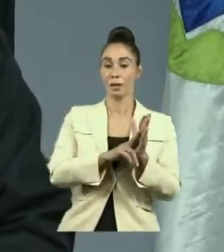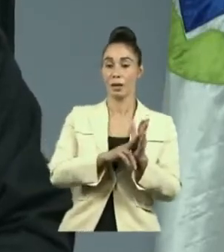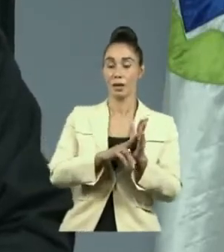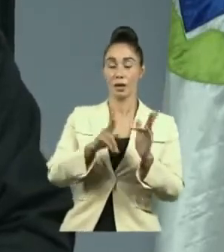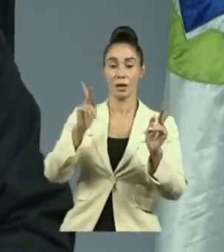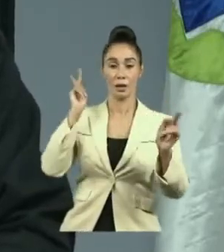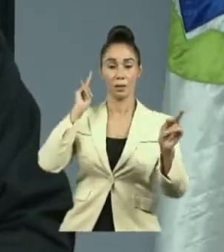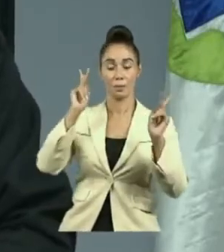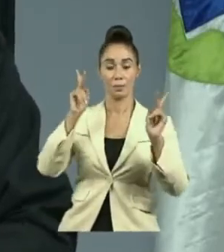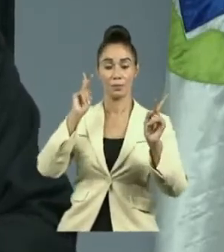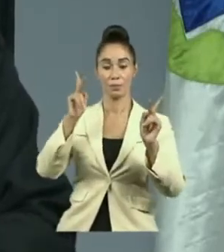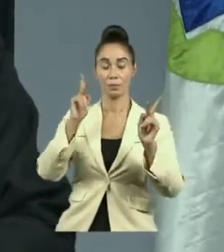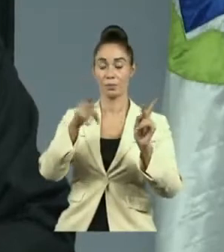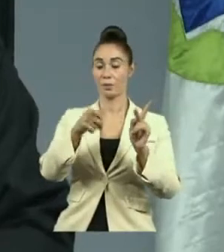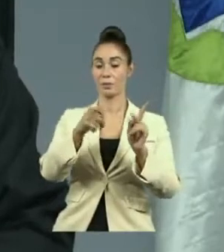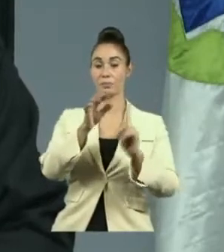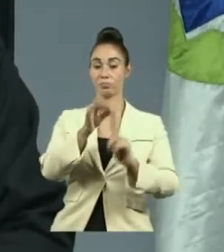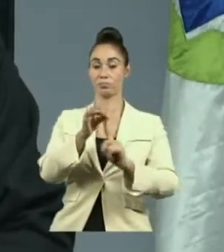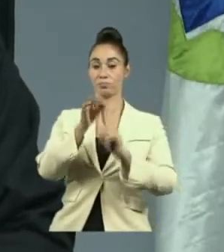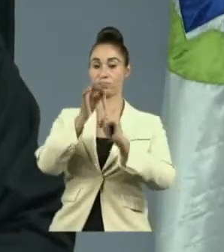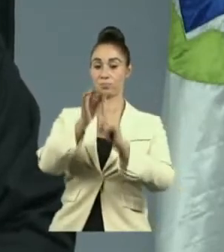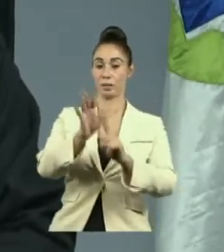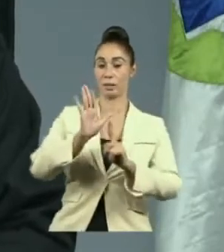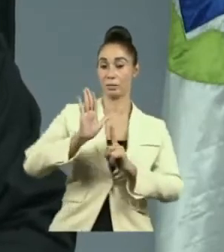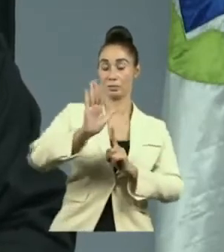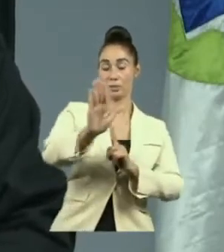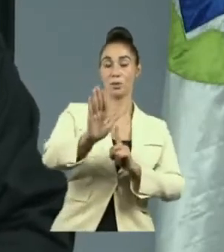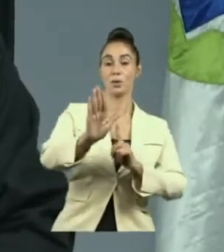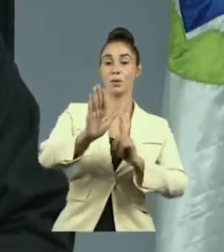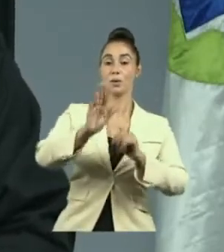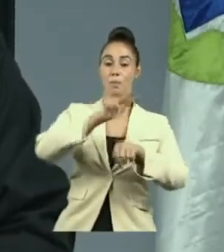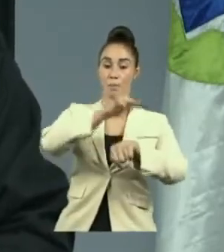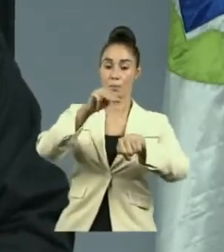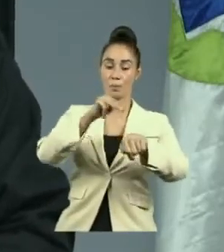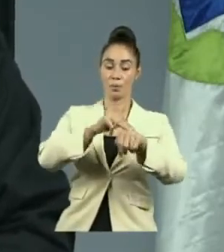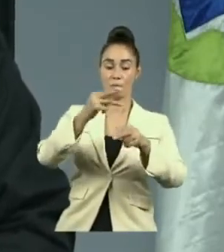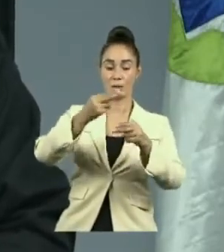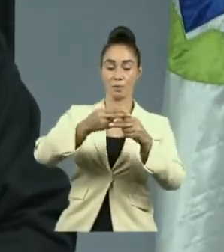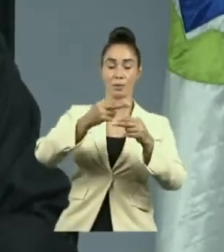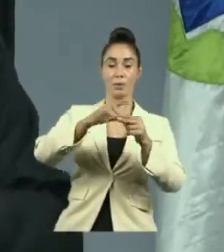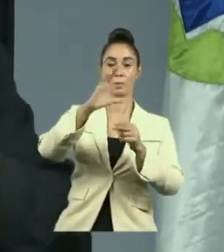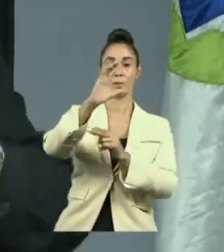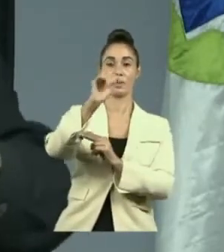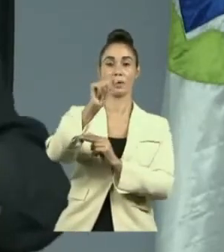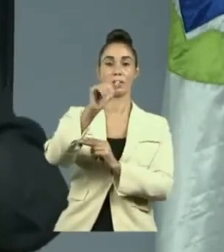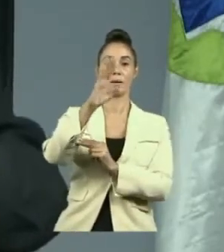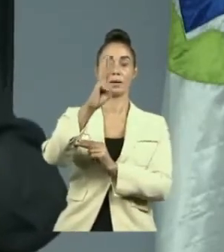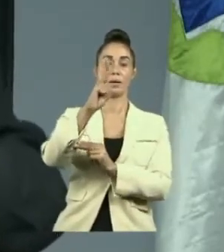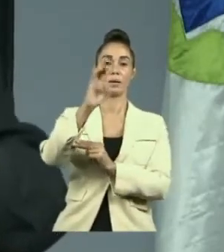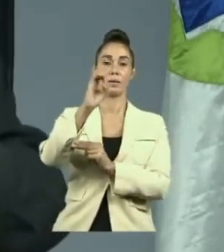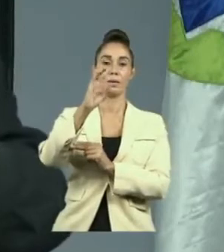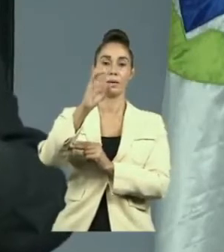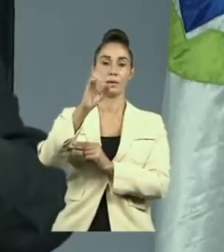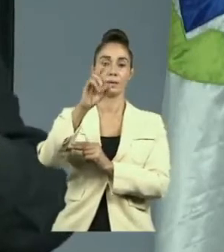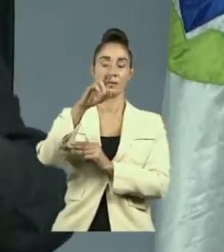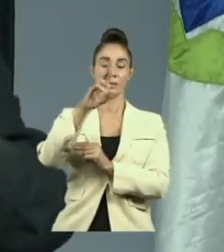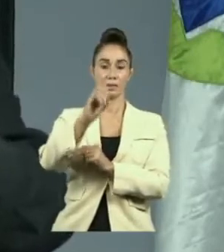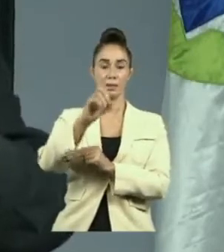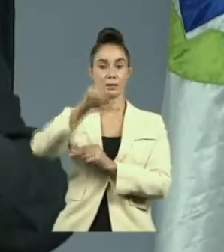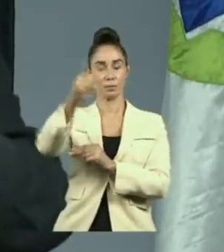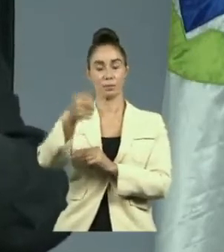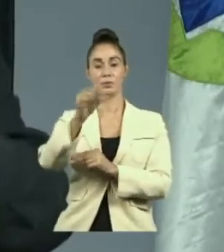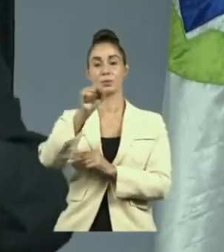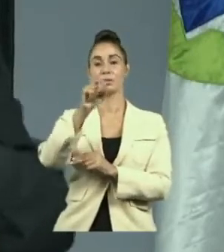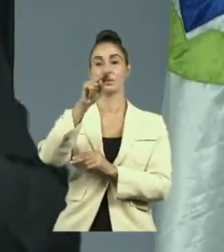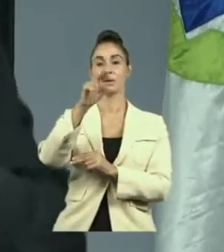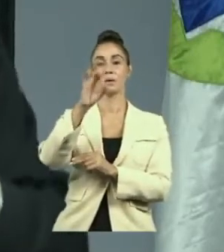plata esencialmente de su municipio cabecera san felipe de puerto plata